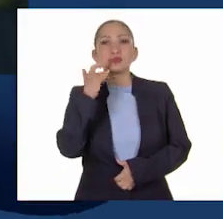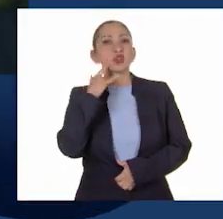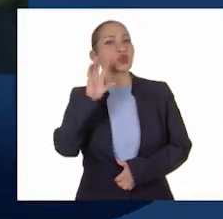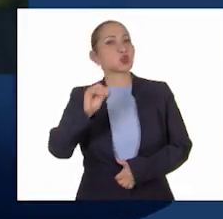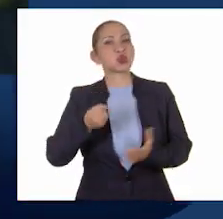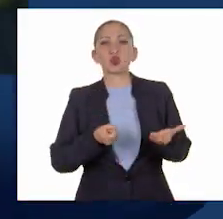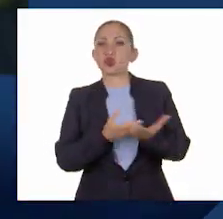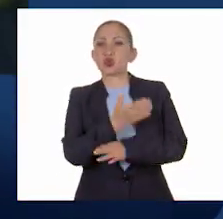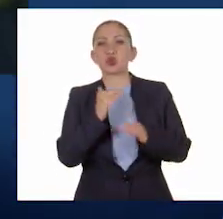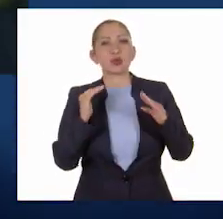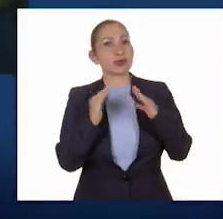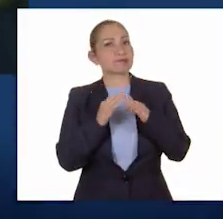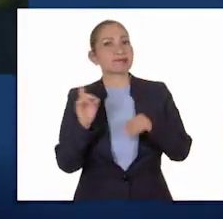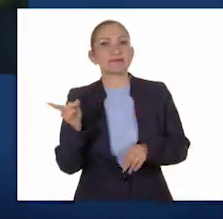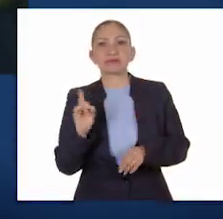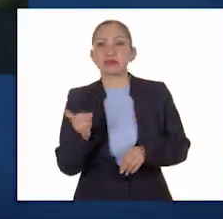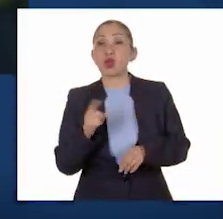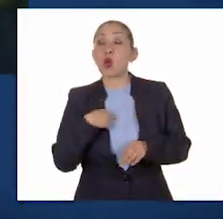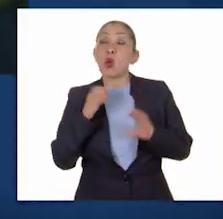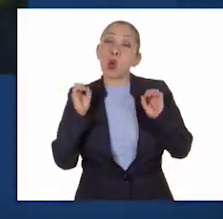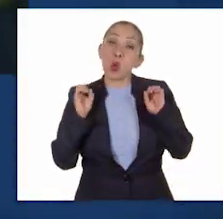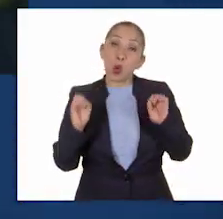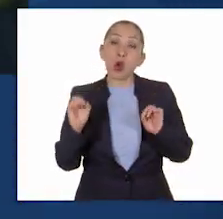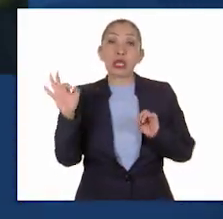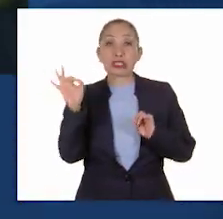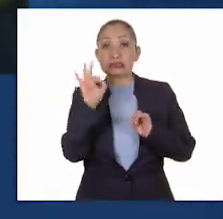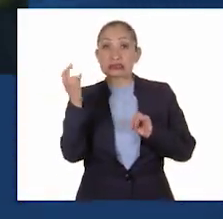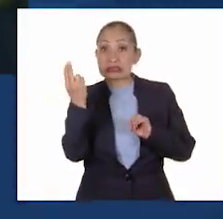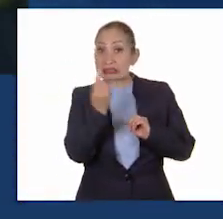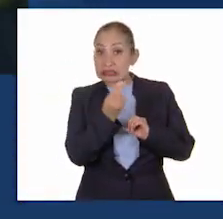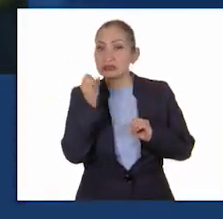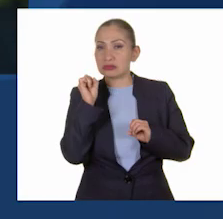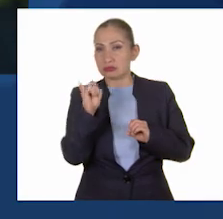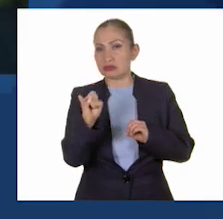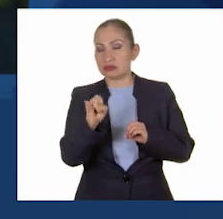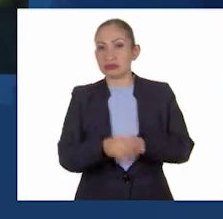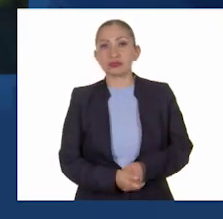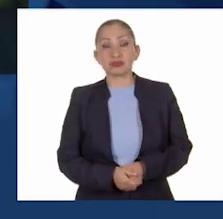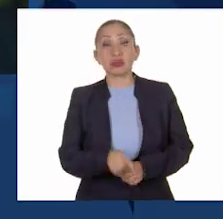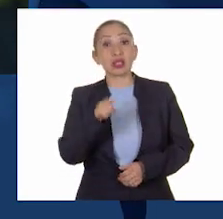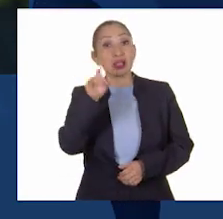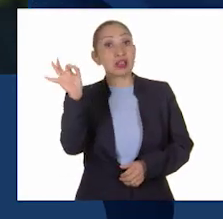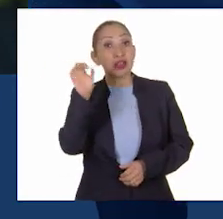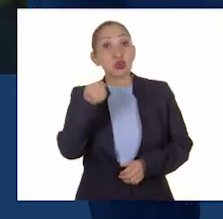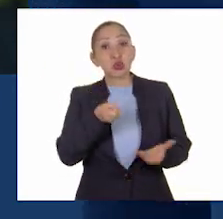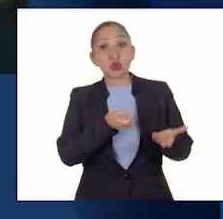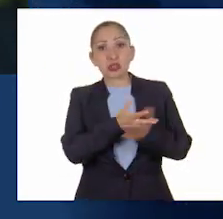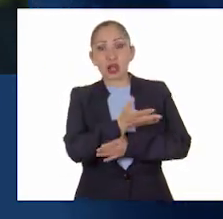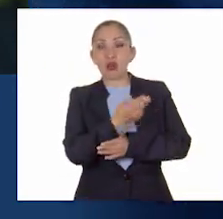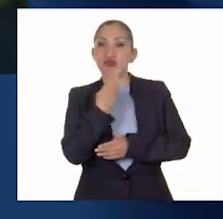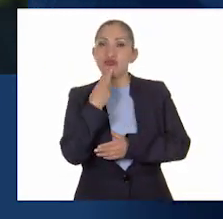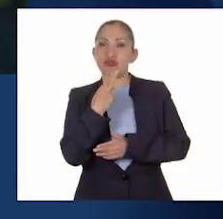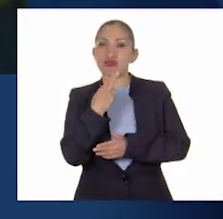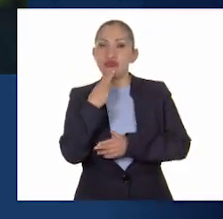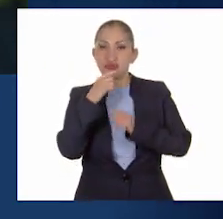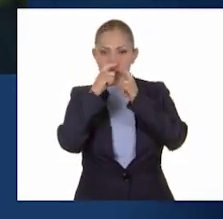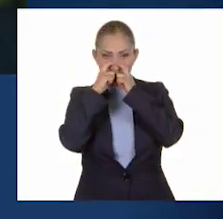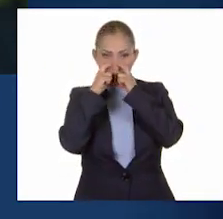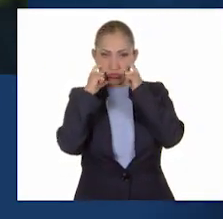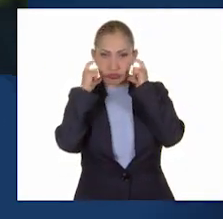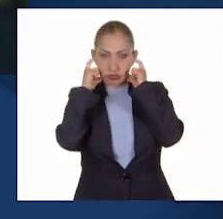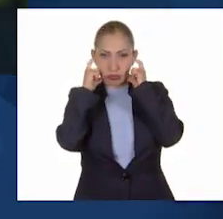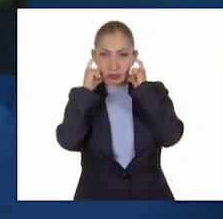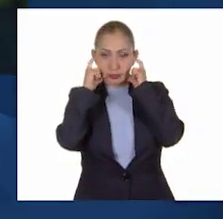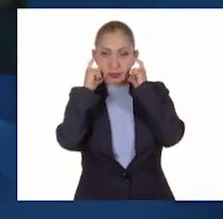no salir de casa a menos que sea muy necesario. Si lo haces, utiliza el